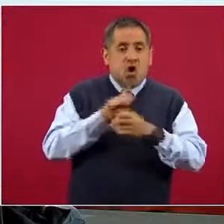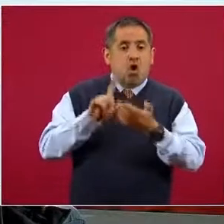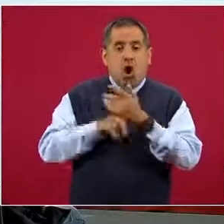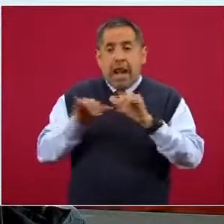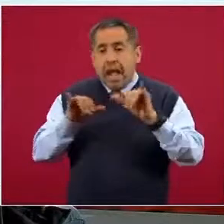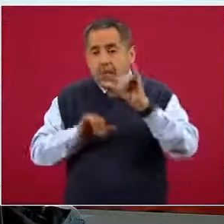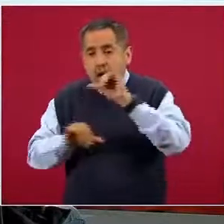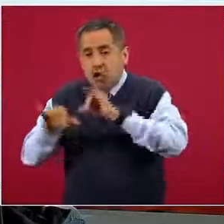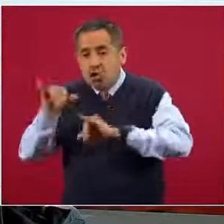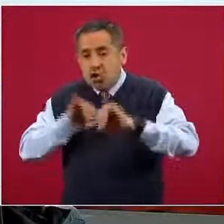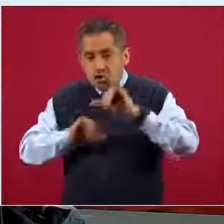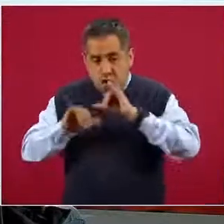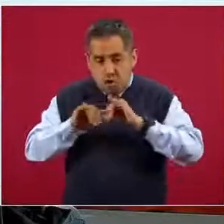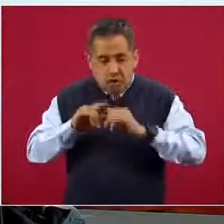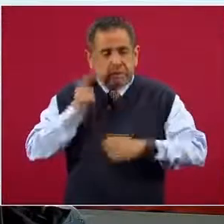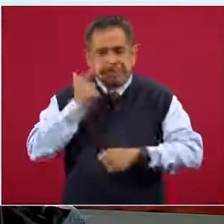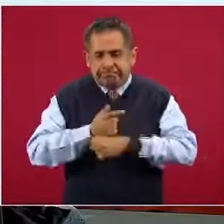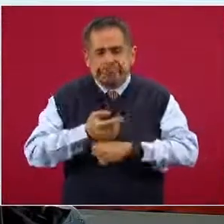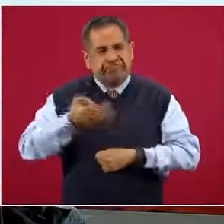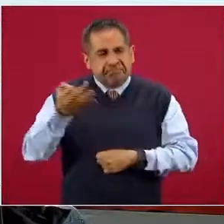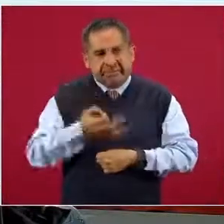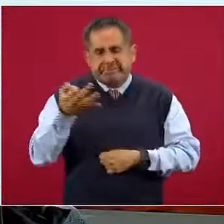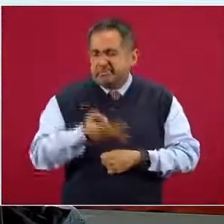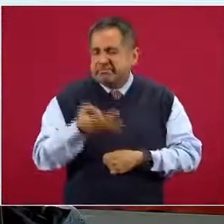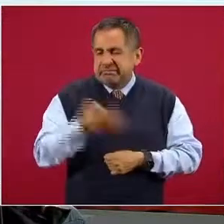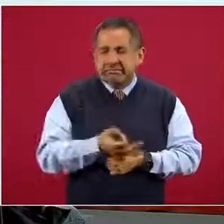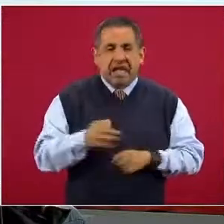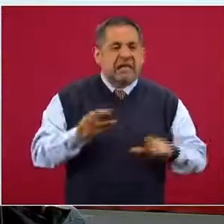laboratorio. Aquí los tenemos,